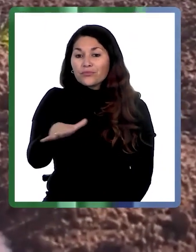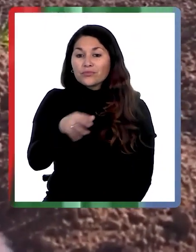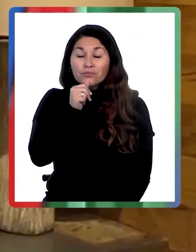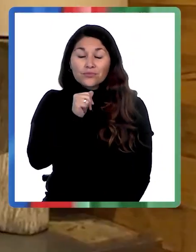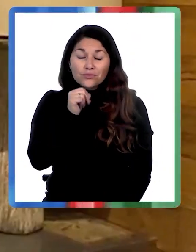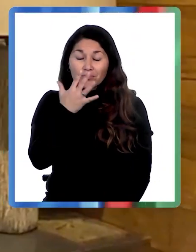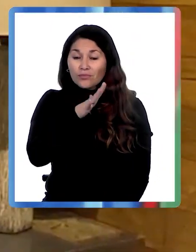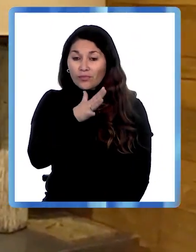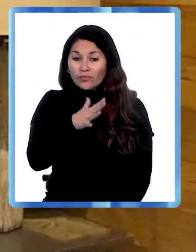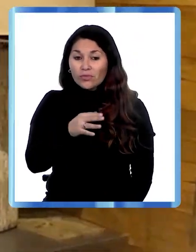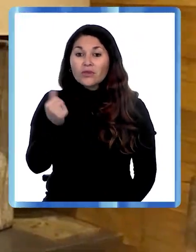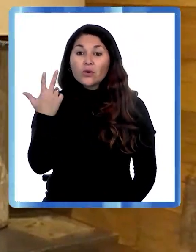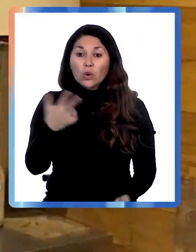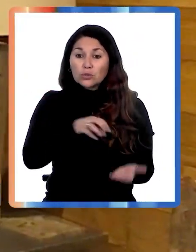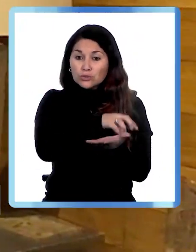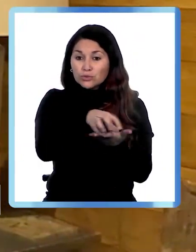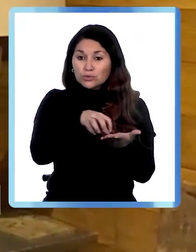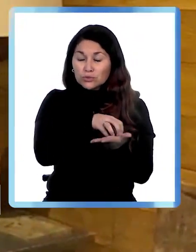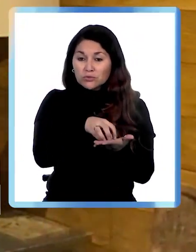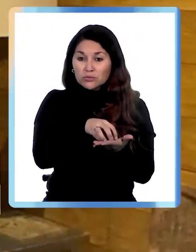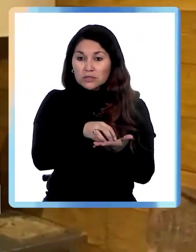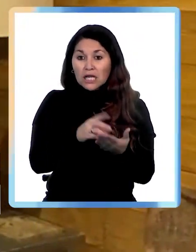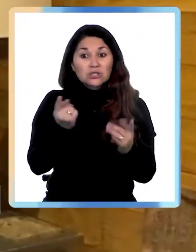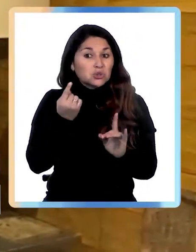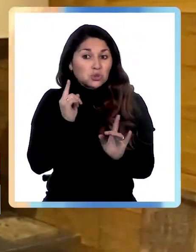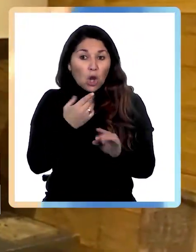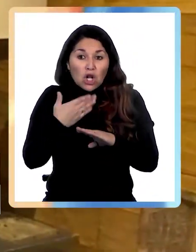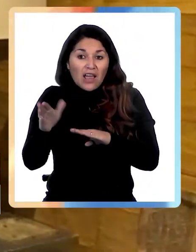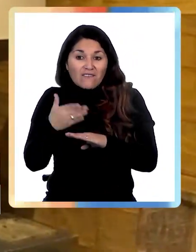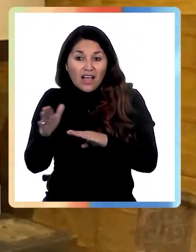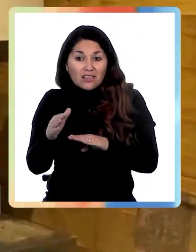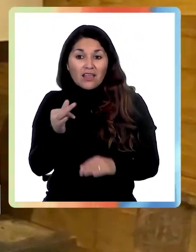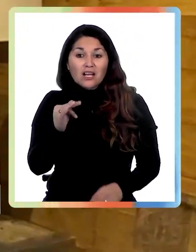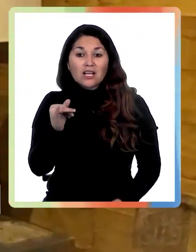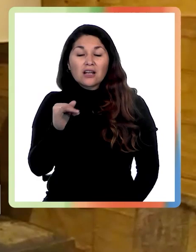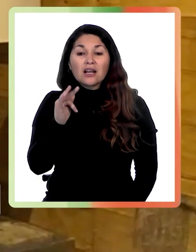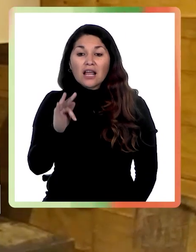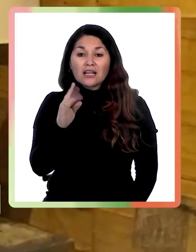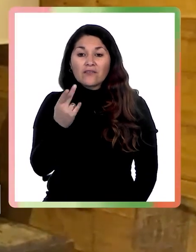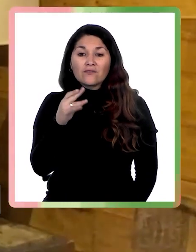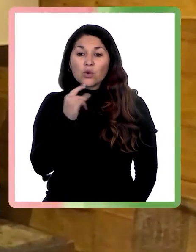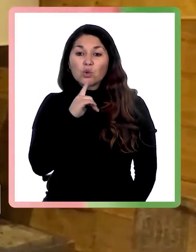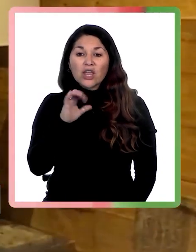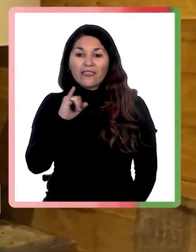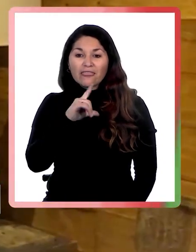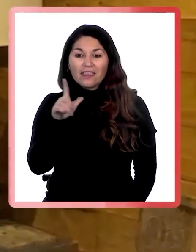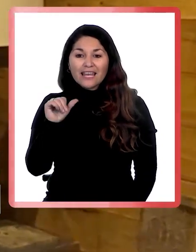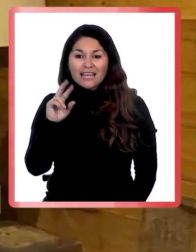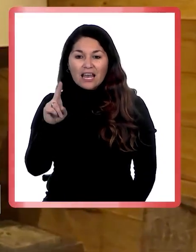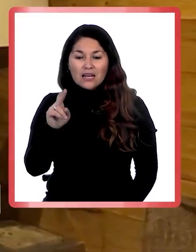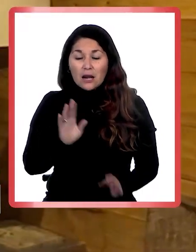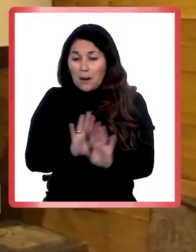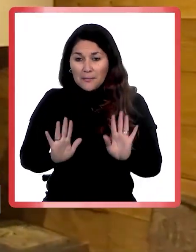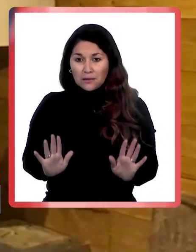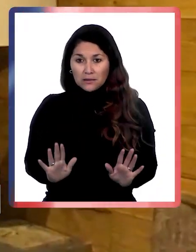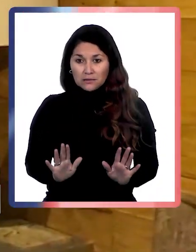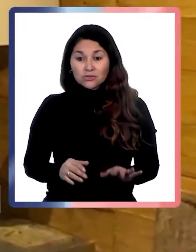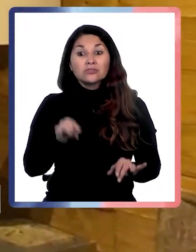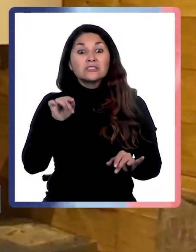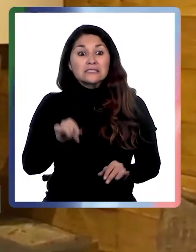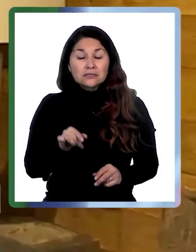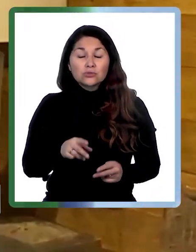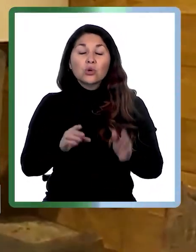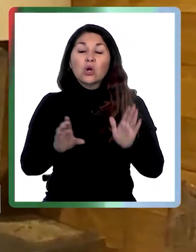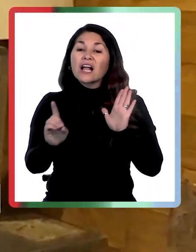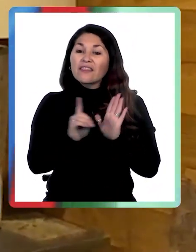escasez hídrica a ocho comunas de la provincia de yanquihue Solo queda fuera la comuna de frutillar más toda la provincia de chiloe